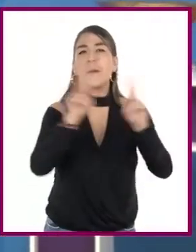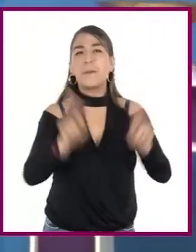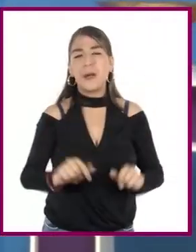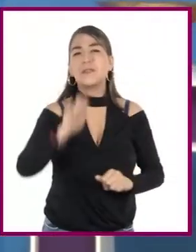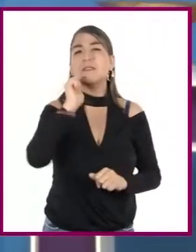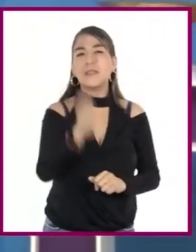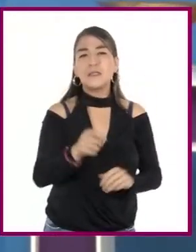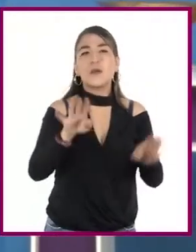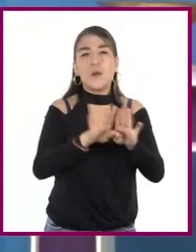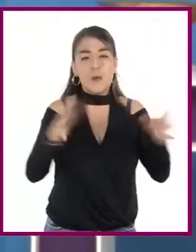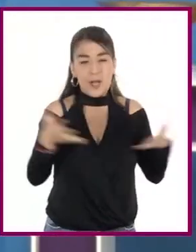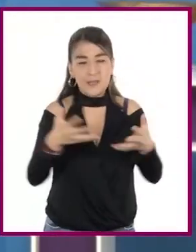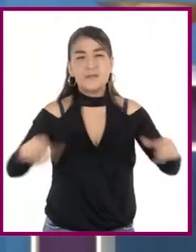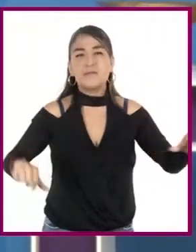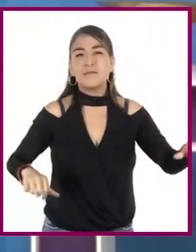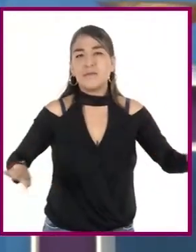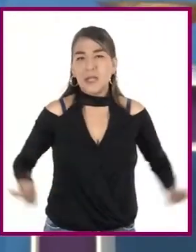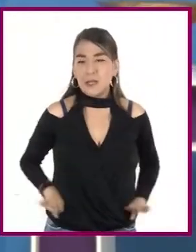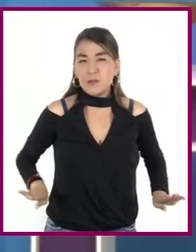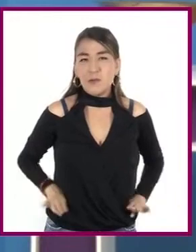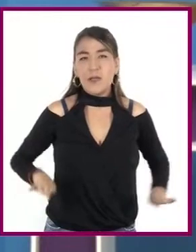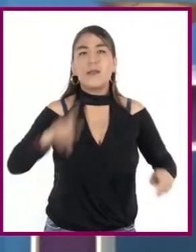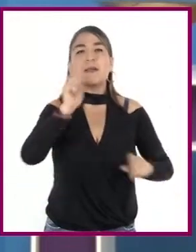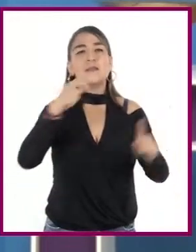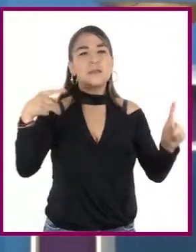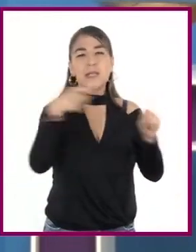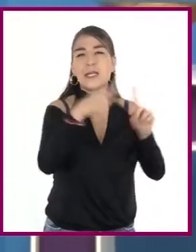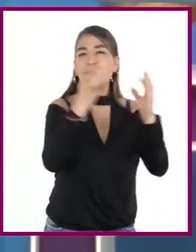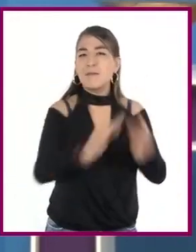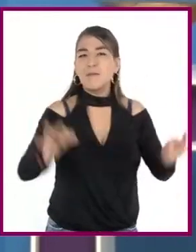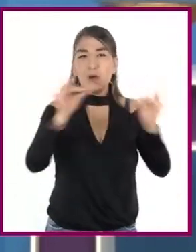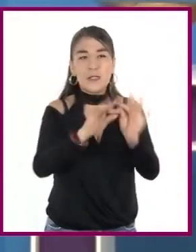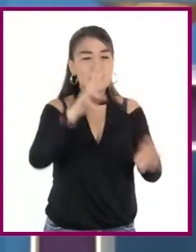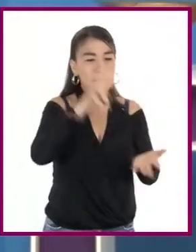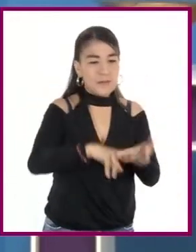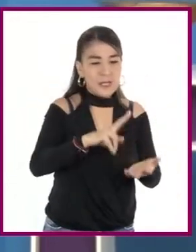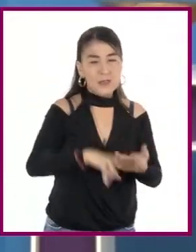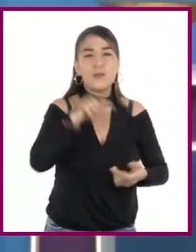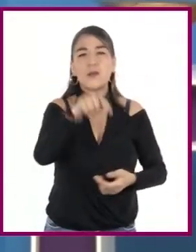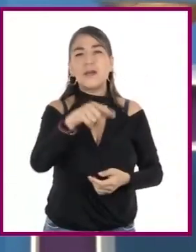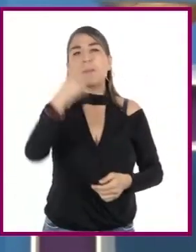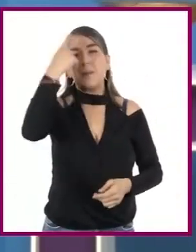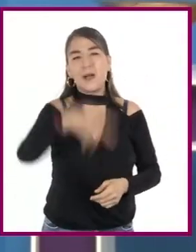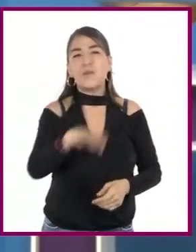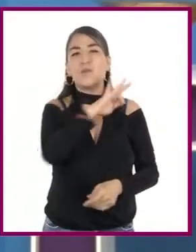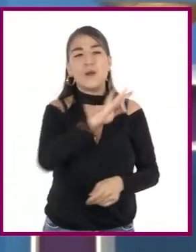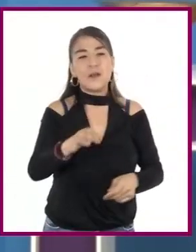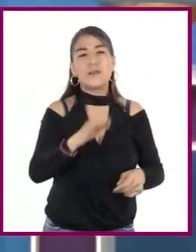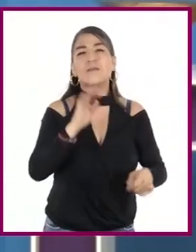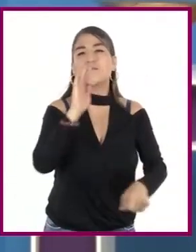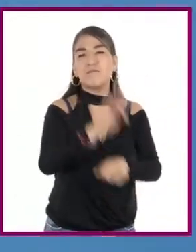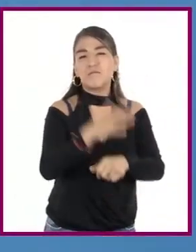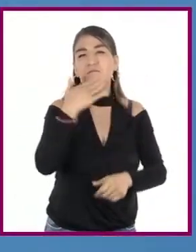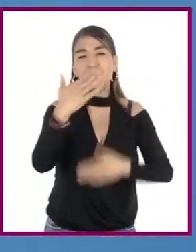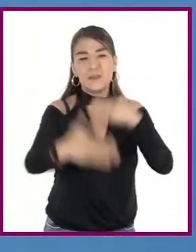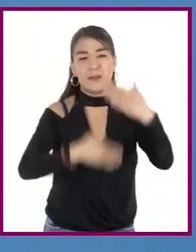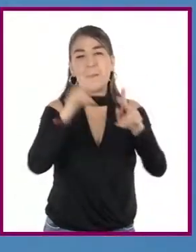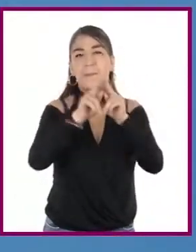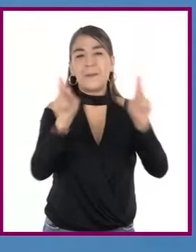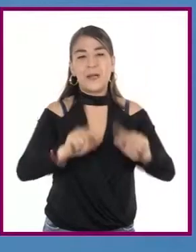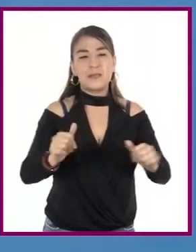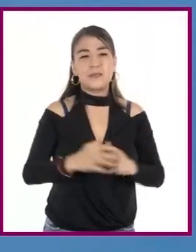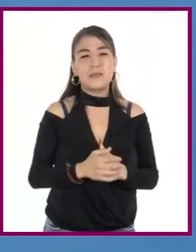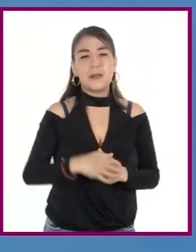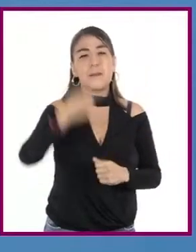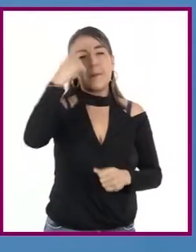implica que actuemos con apego a los principios y valores que favorecen la convivencia pacífica.